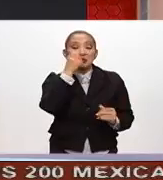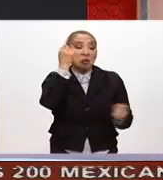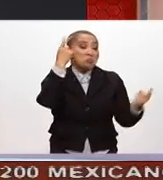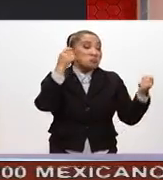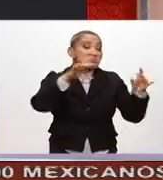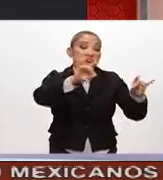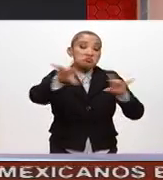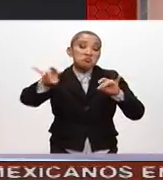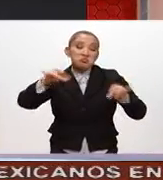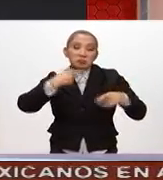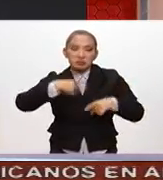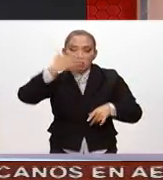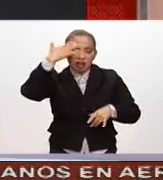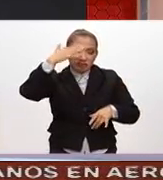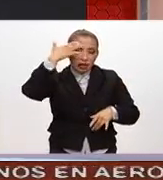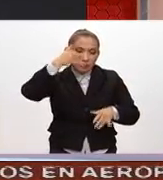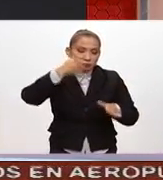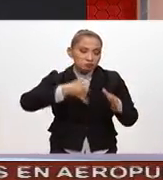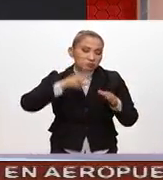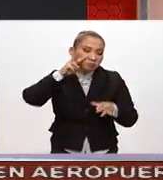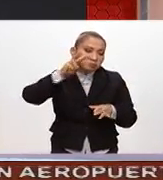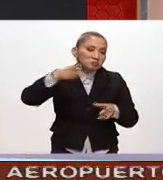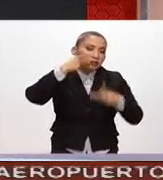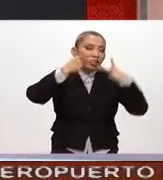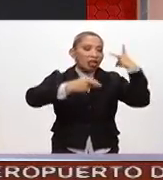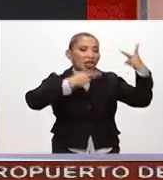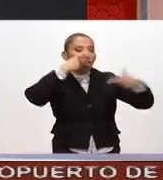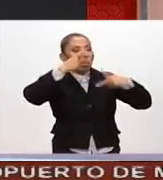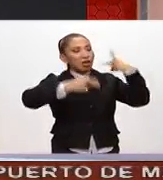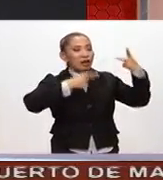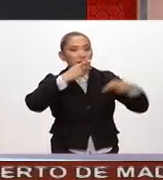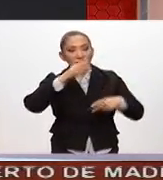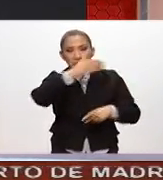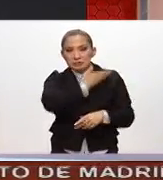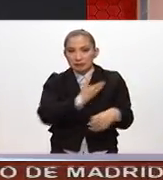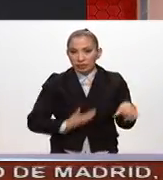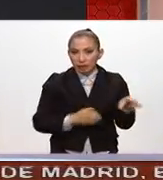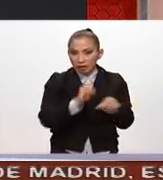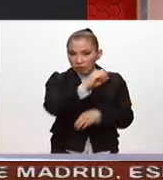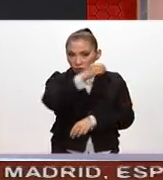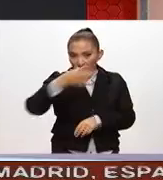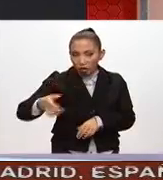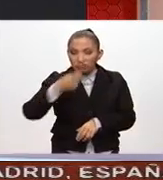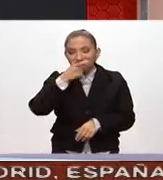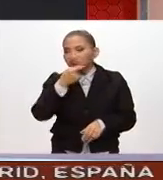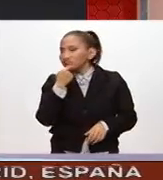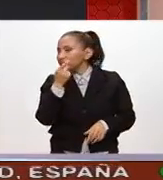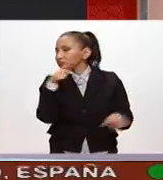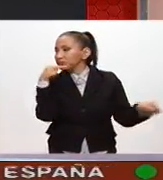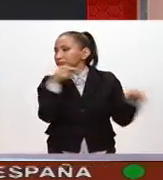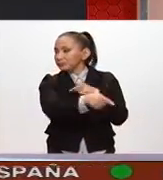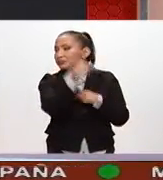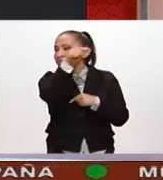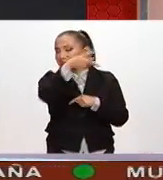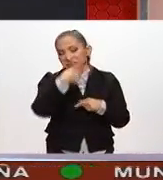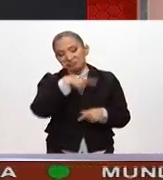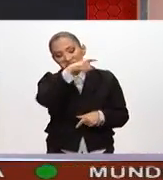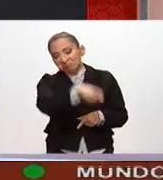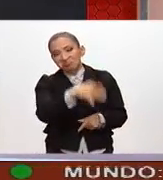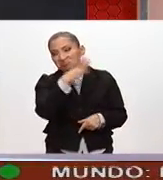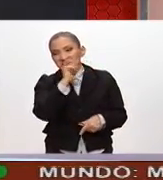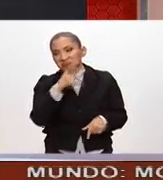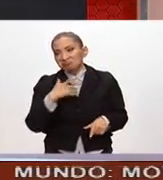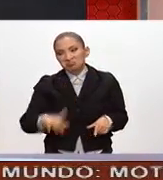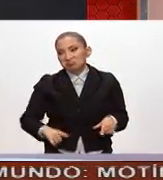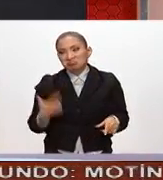algunos especialistas dicen que el discurso que pronunció Obama contra Trump, donde lo llamó pues una persona incapaz